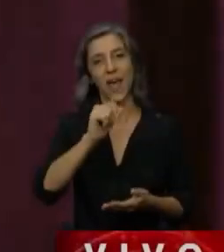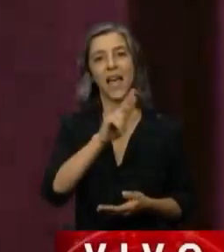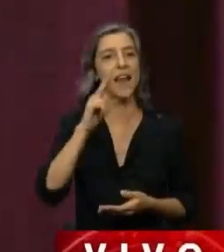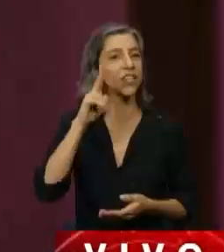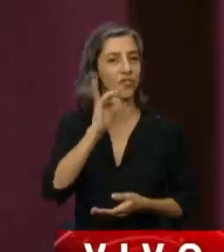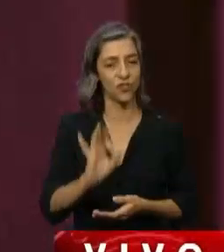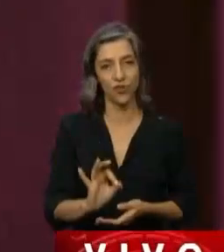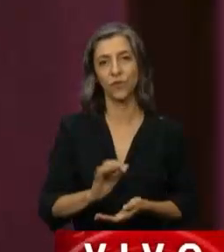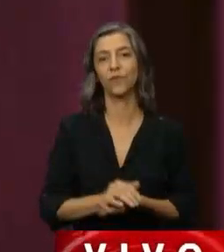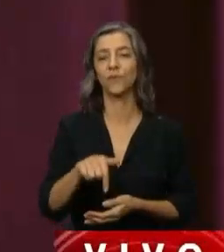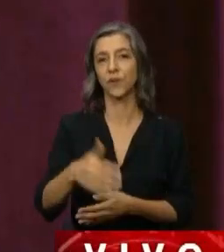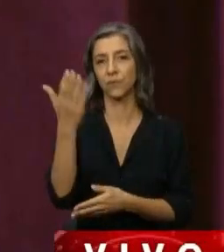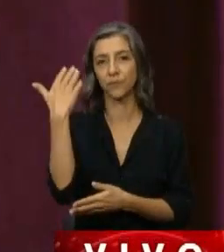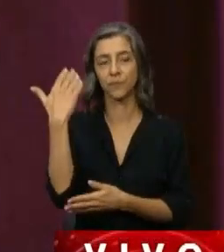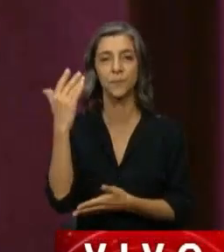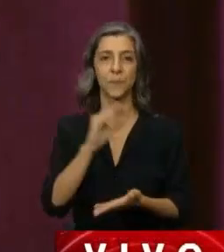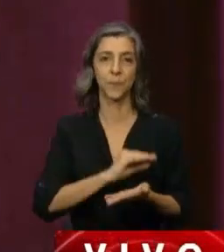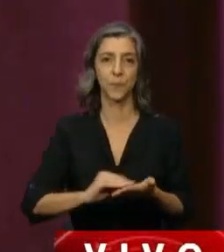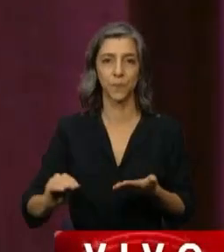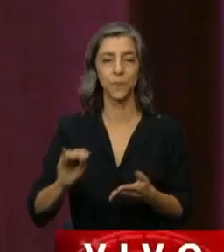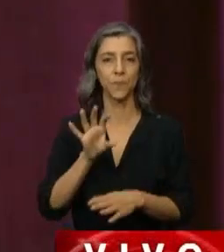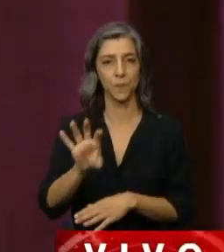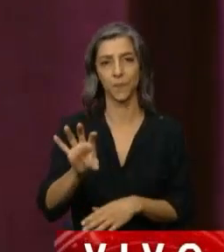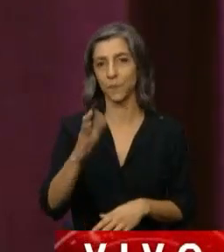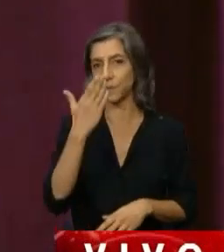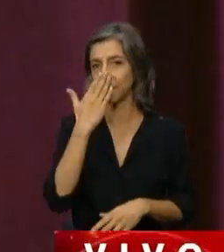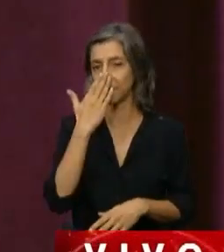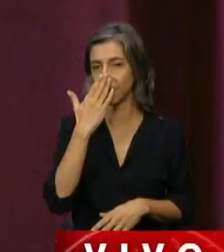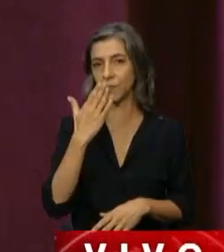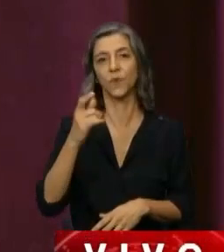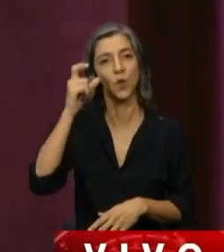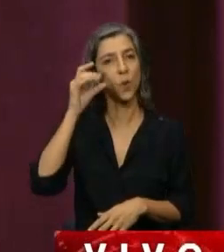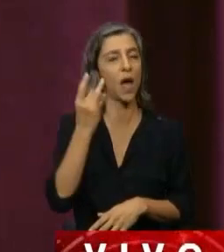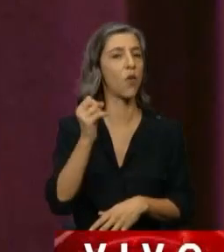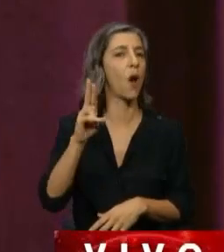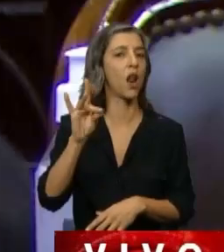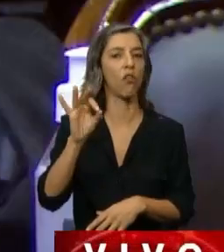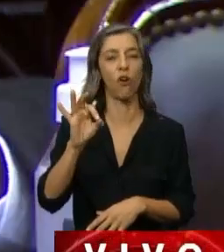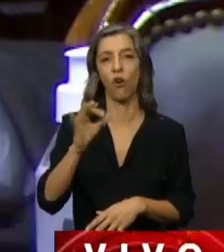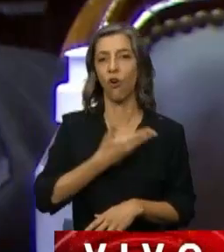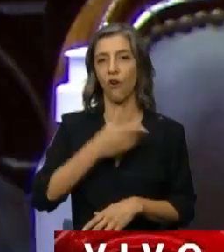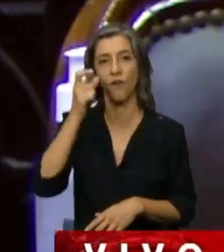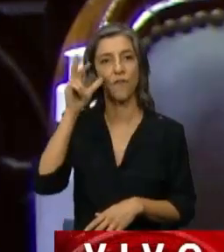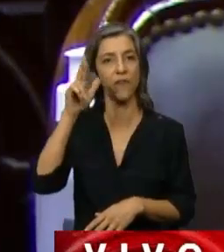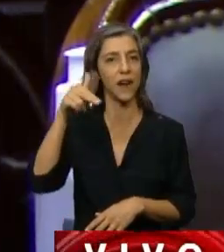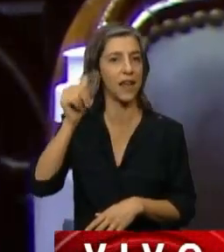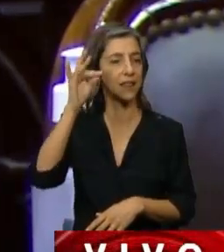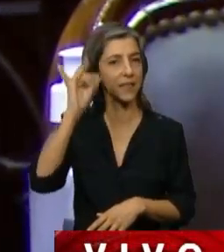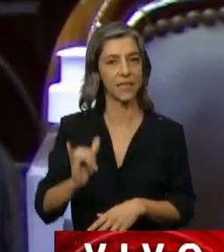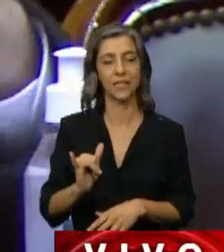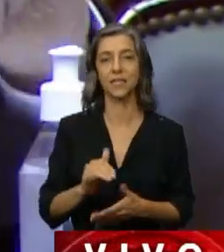continúa en el uso de la palabra el diputado por la provincia de córdoba eduardo fernández gracias